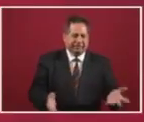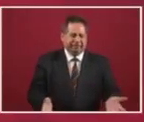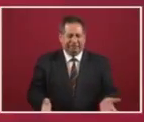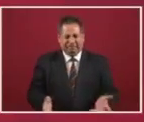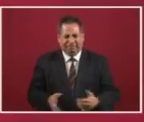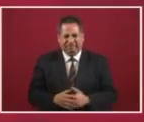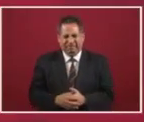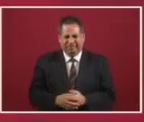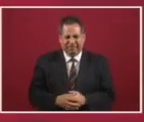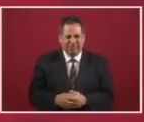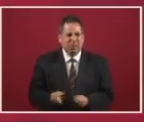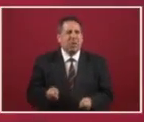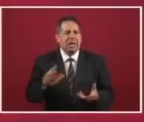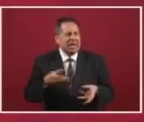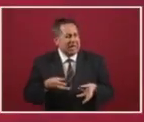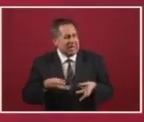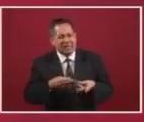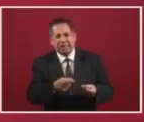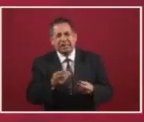¿Cuánto